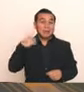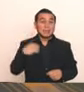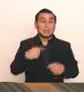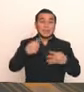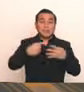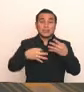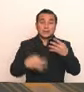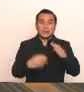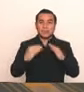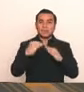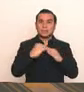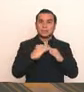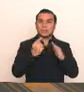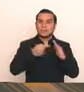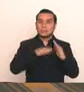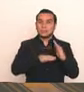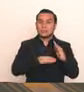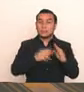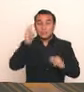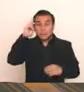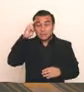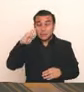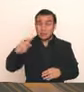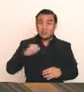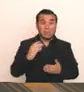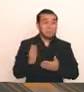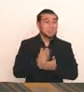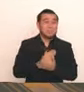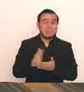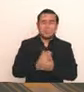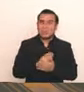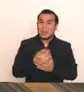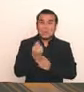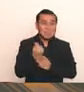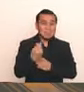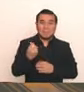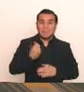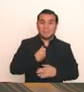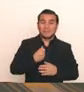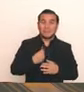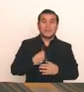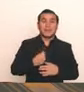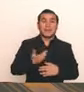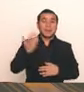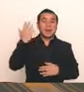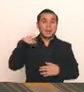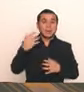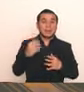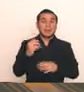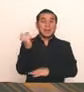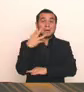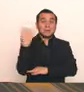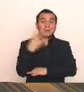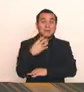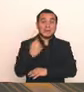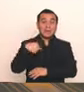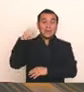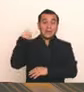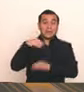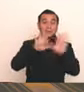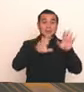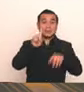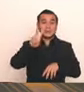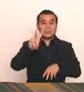cuarentena que ya no prolongaron un financiamiento del que no ha notificado ni un solo sentado y un estado de emergencia que dejaron vencer ayer a medianoche por